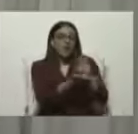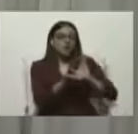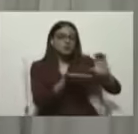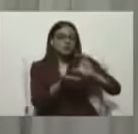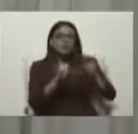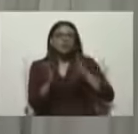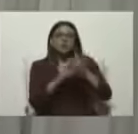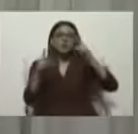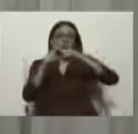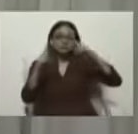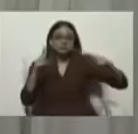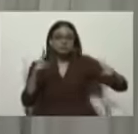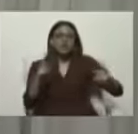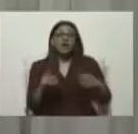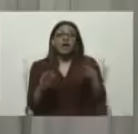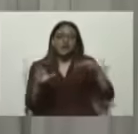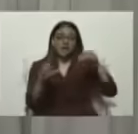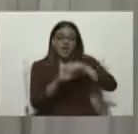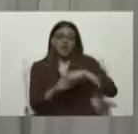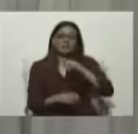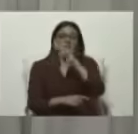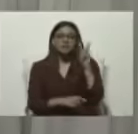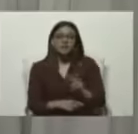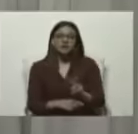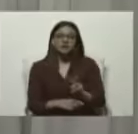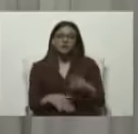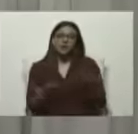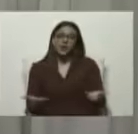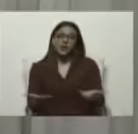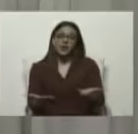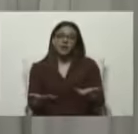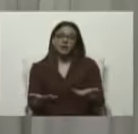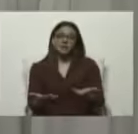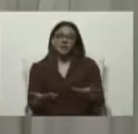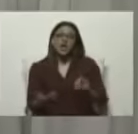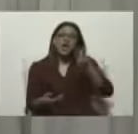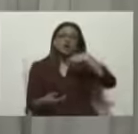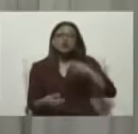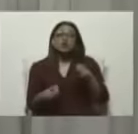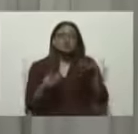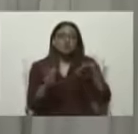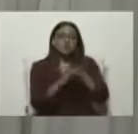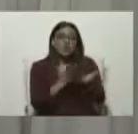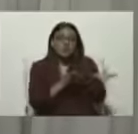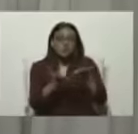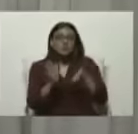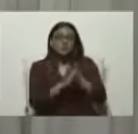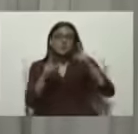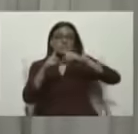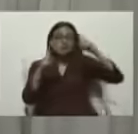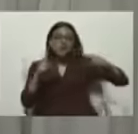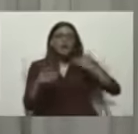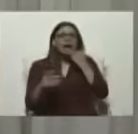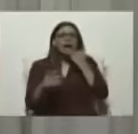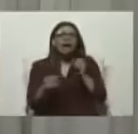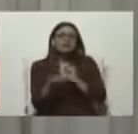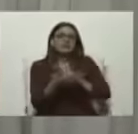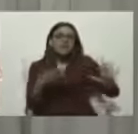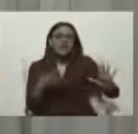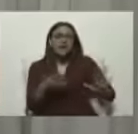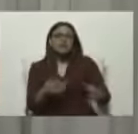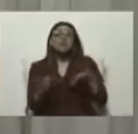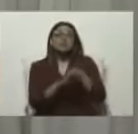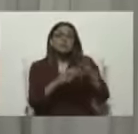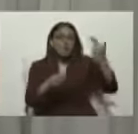eléctrico en Venezuela. El suministro eléctrico es casi gratuito. El suministro de gas doméstico es